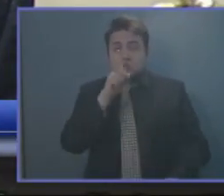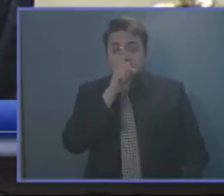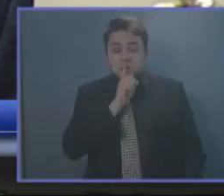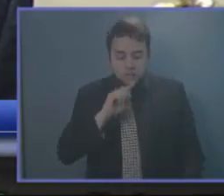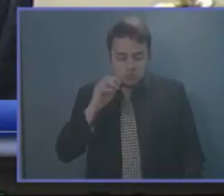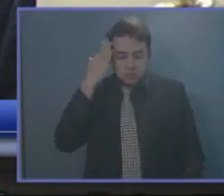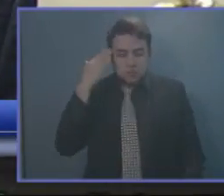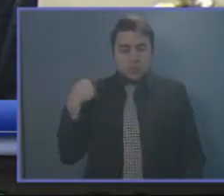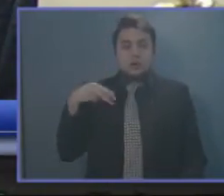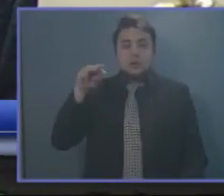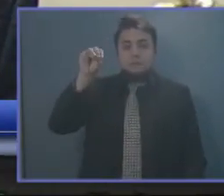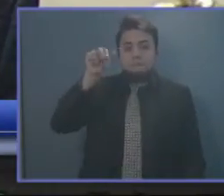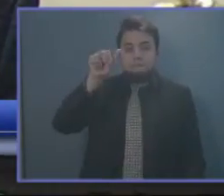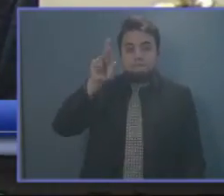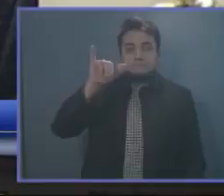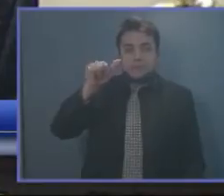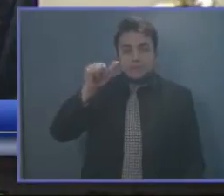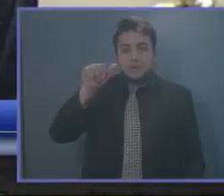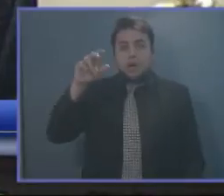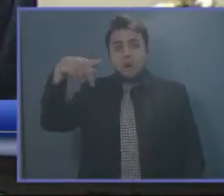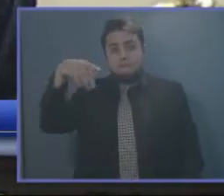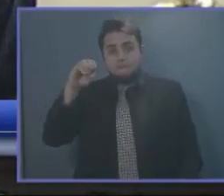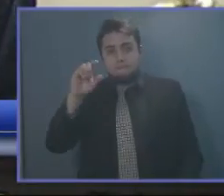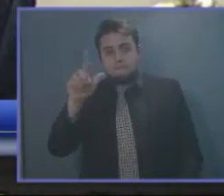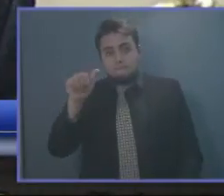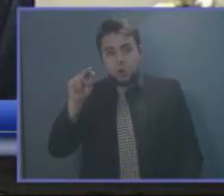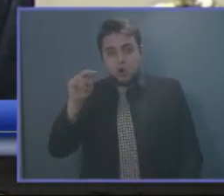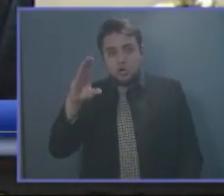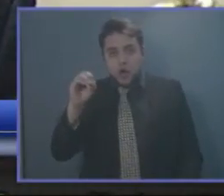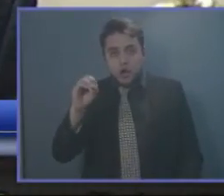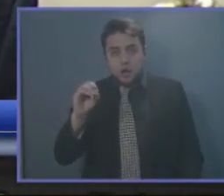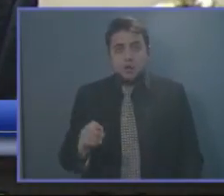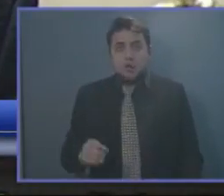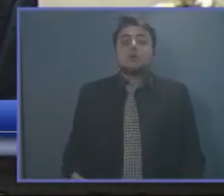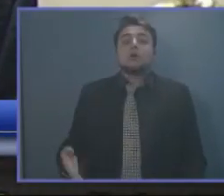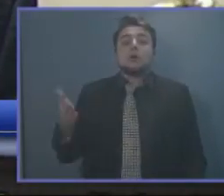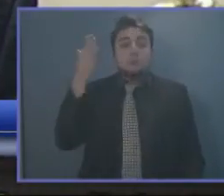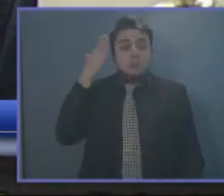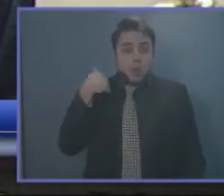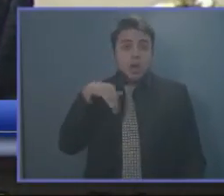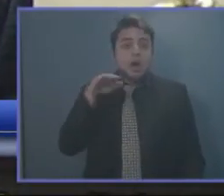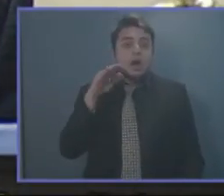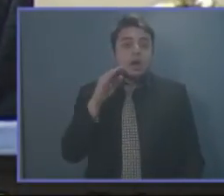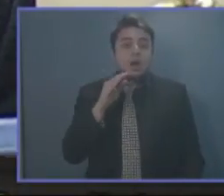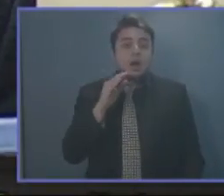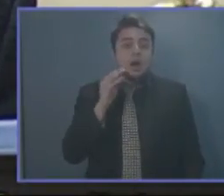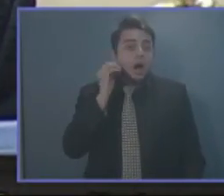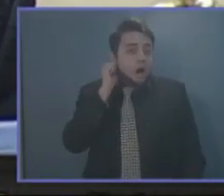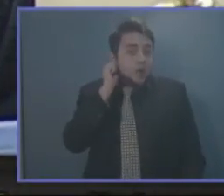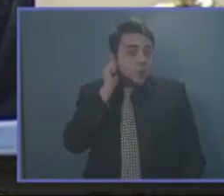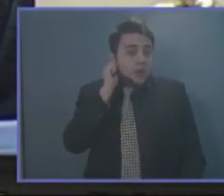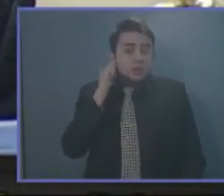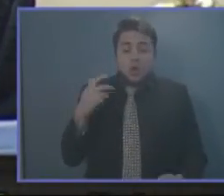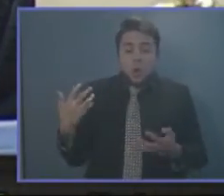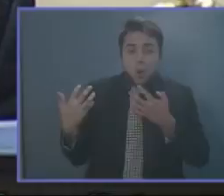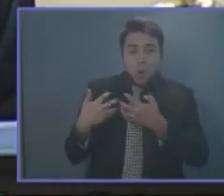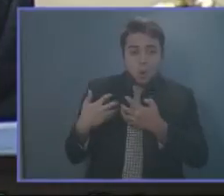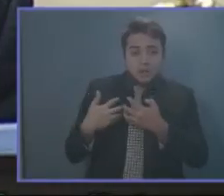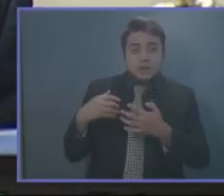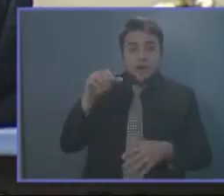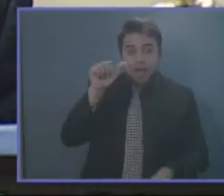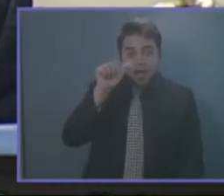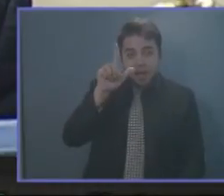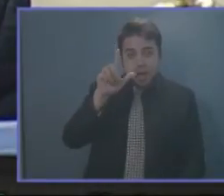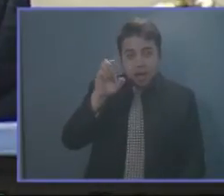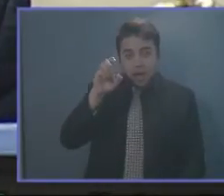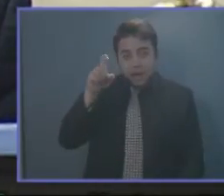María Esther Polanco de Beltrán, quien es abuela de los compañeros Alex